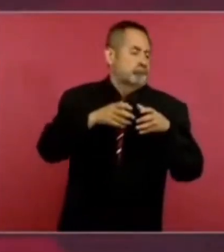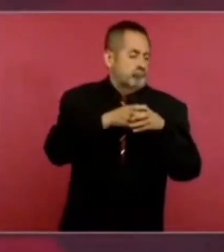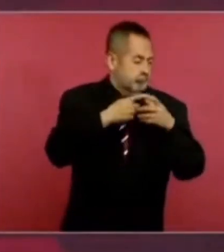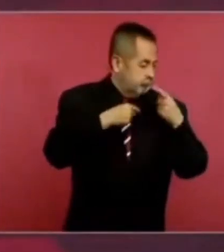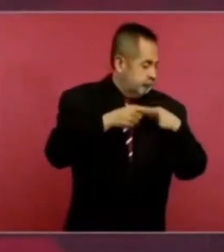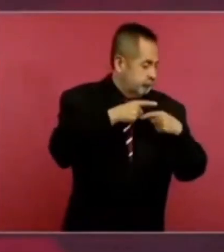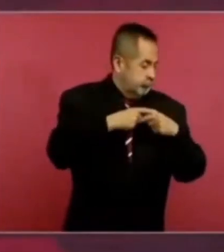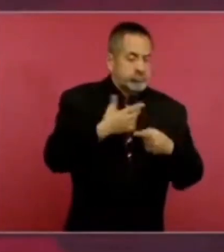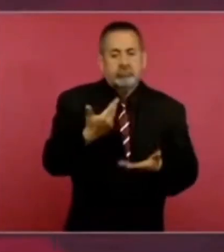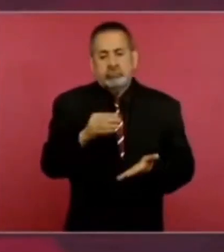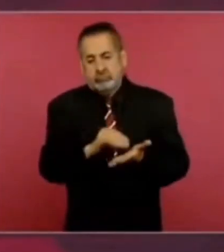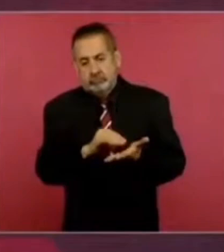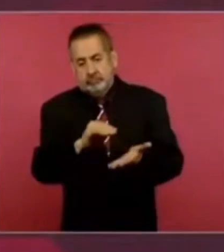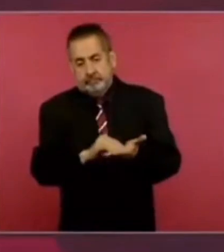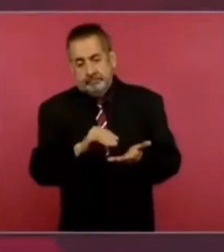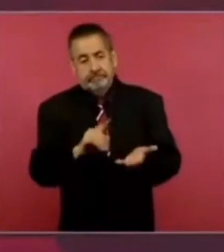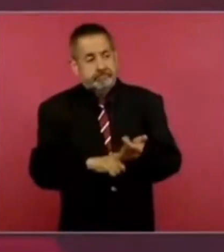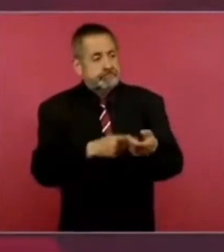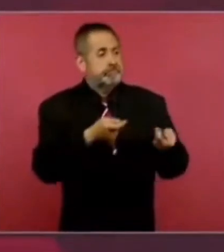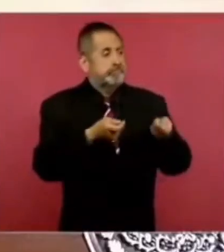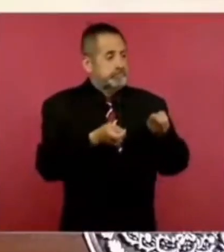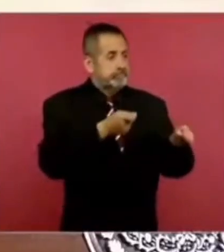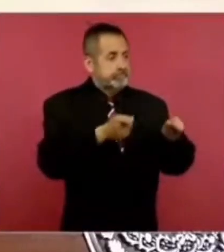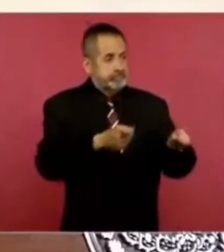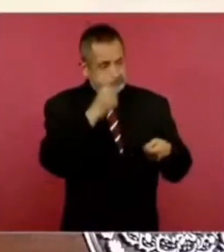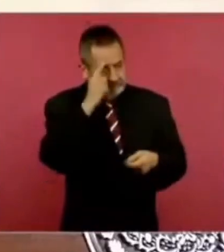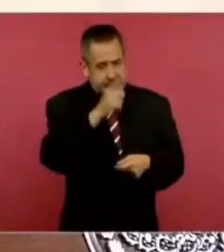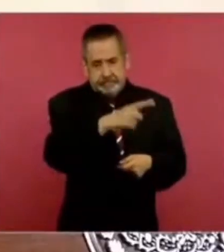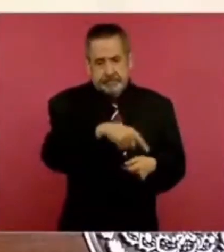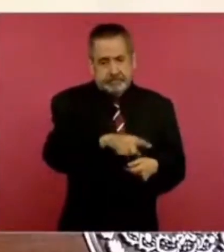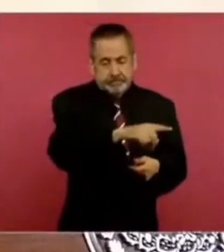Y todavía, ahí están.